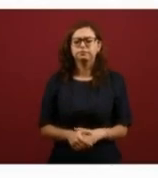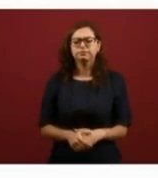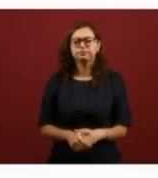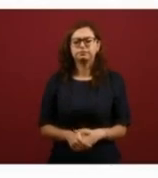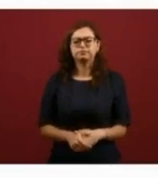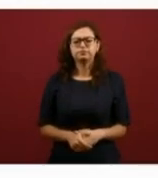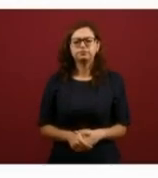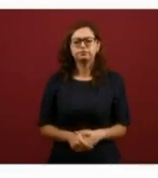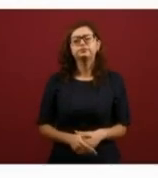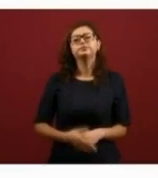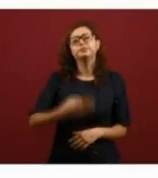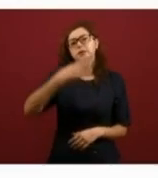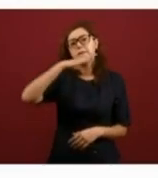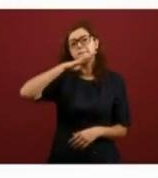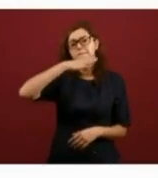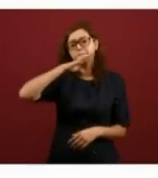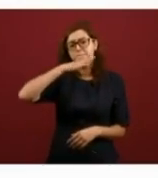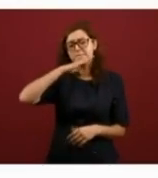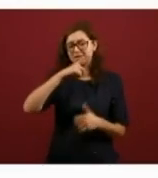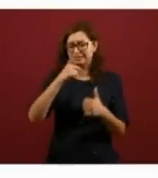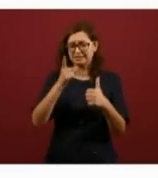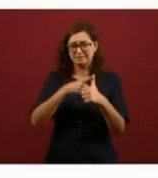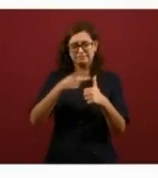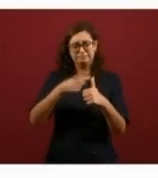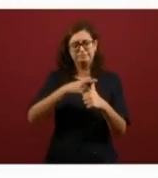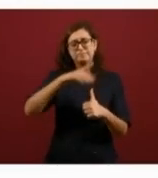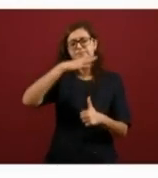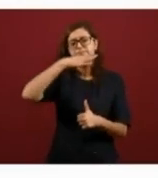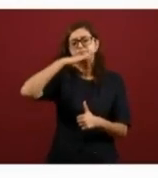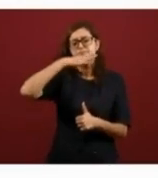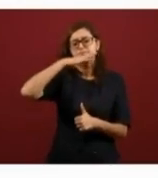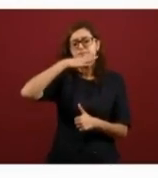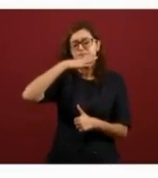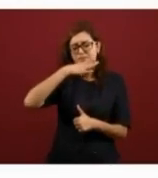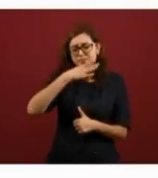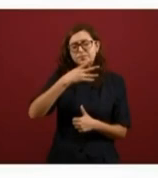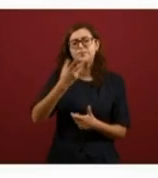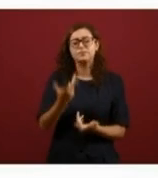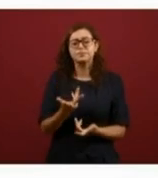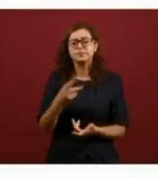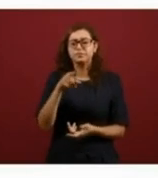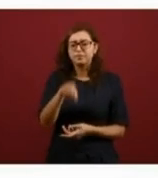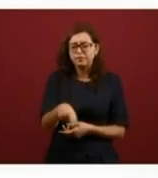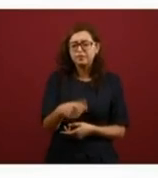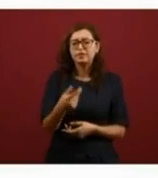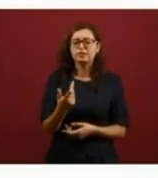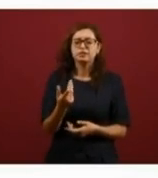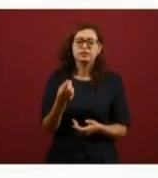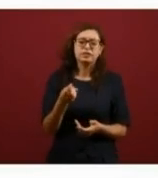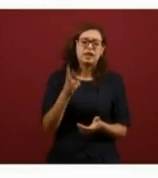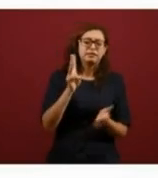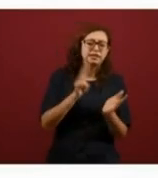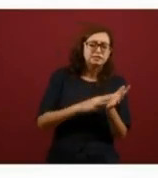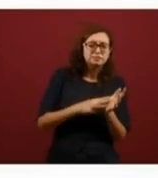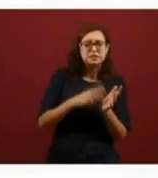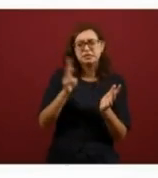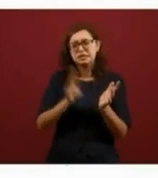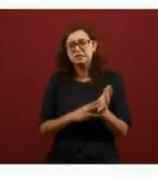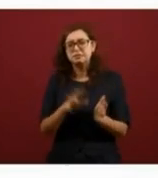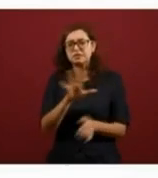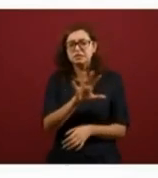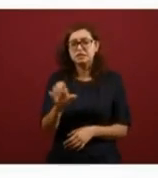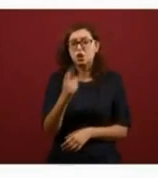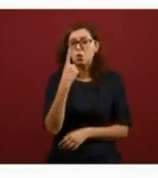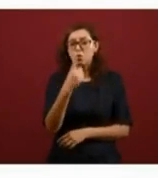primer lugar el maíz. A veces a pie de parcela le compran al productor a 3.000, a 3.500 pesos